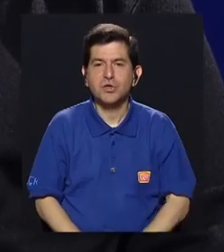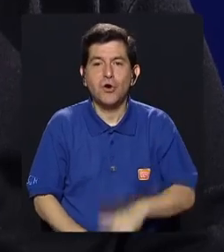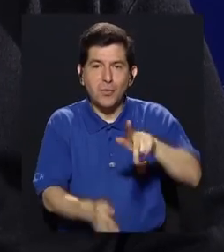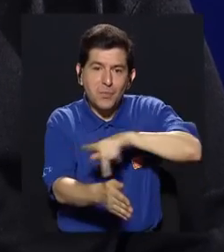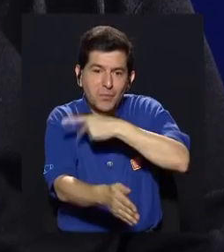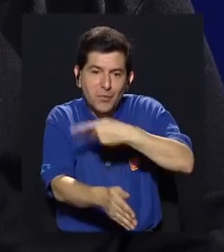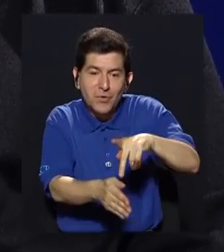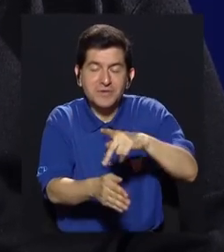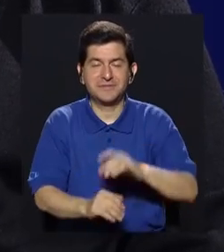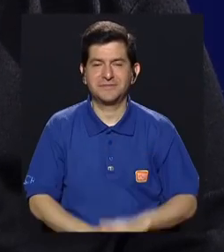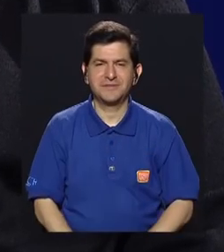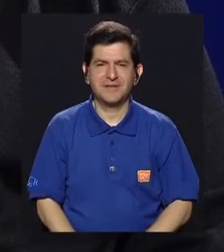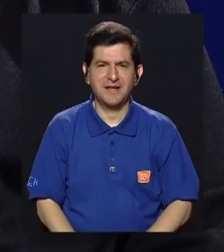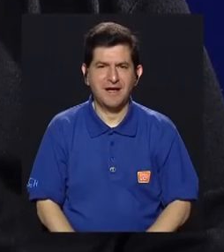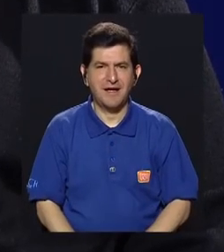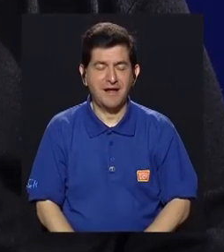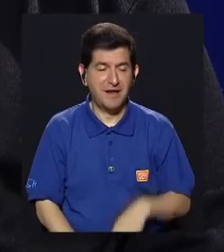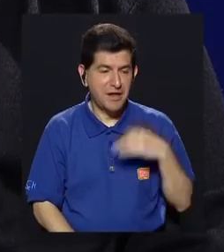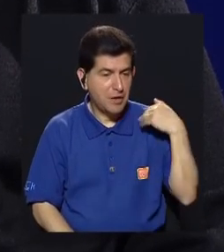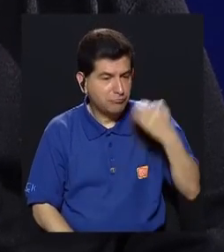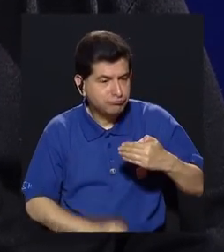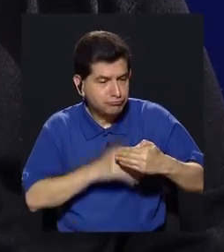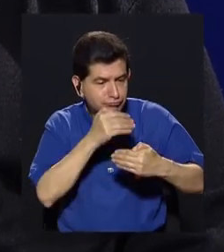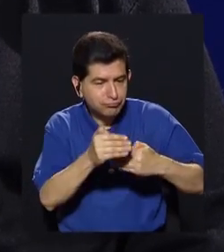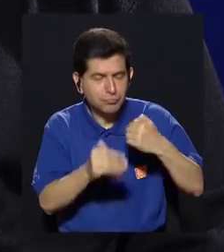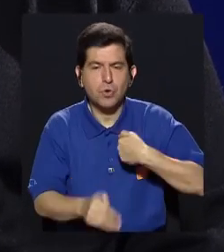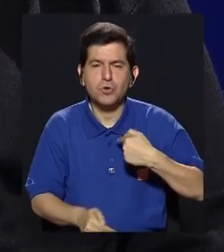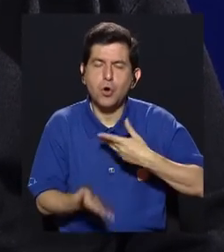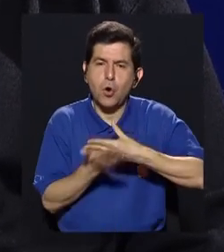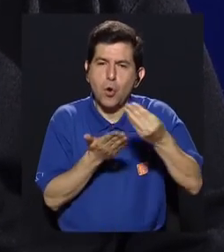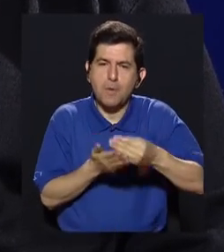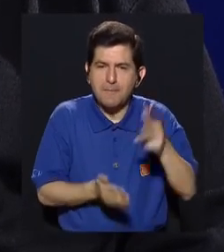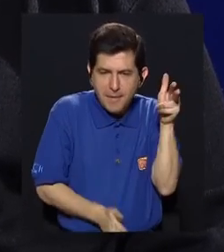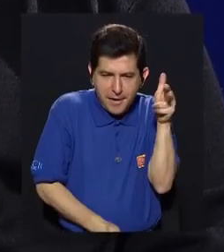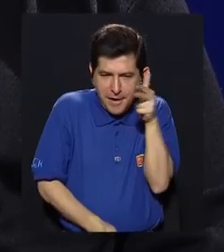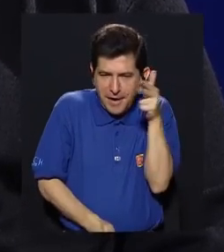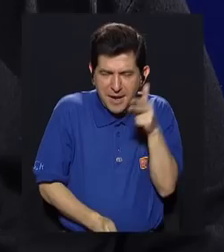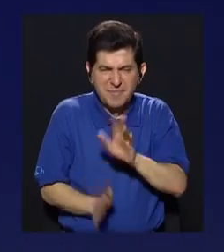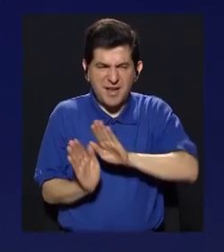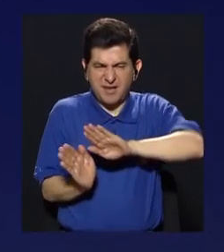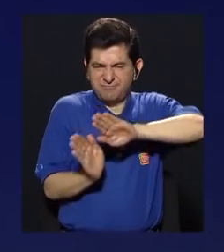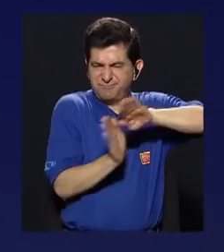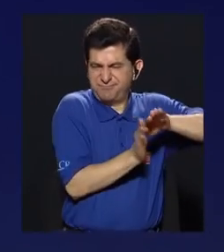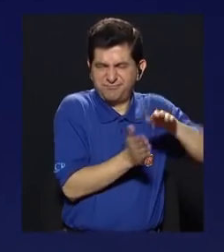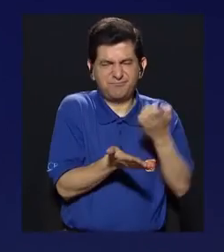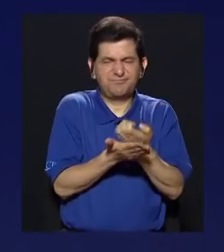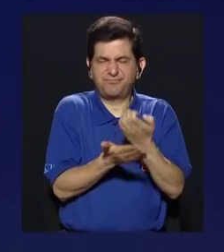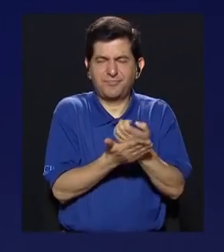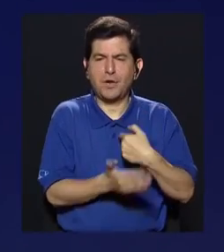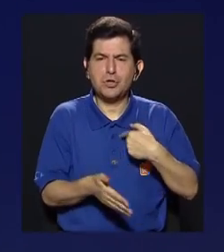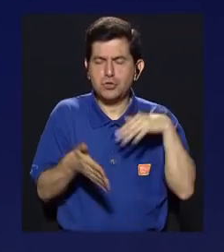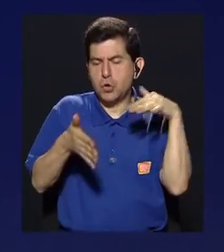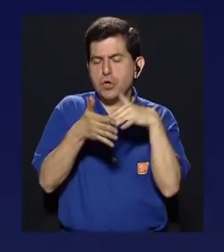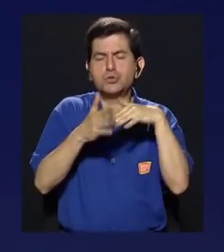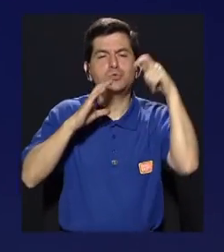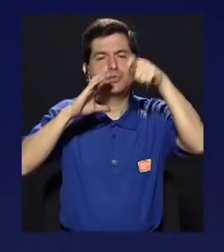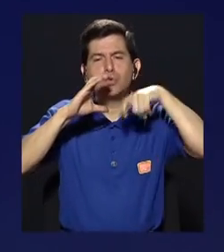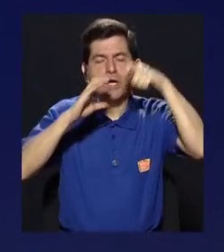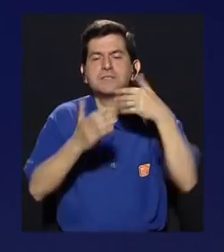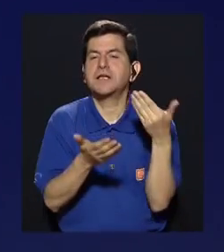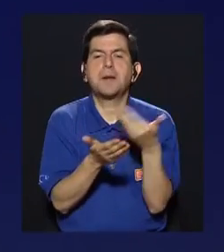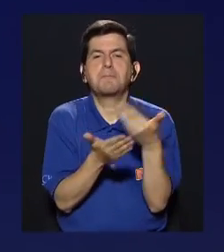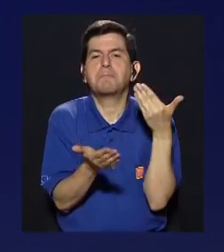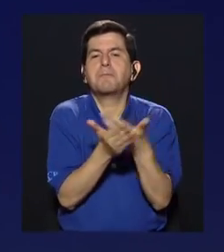gustaba más leer y escribir y muchísimo más leer e ficción y escribir y ficción escribir poesía y en resumidas cuentas